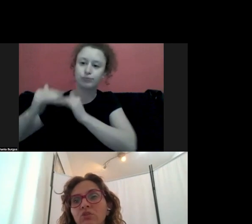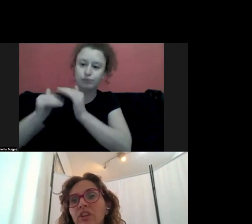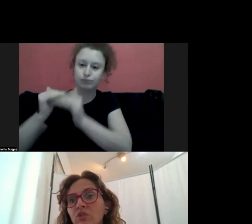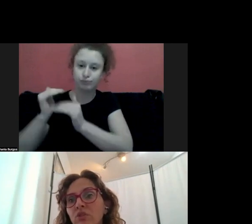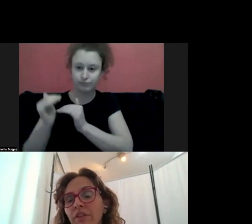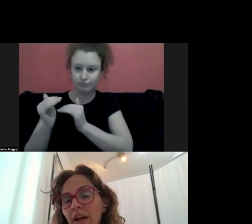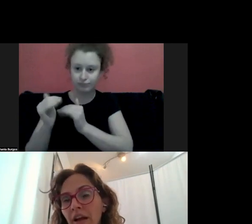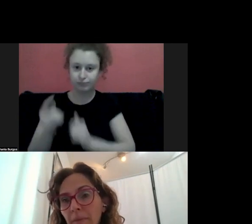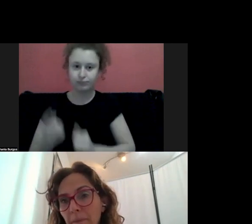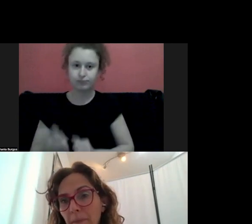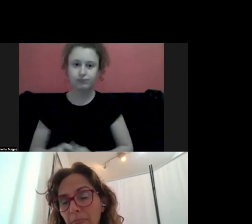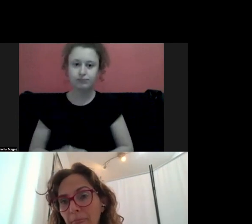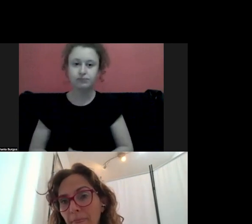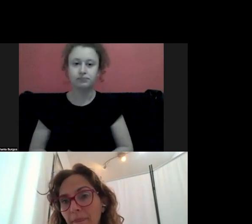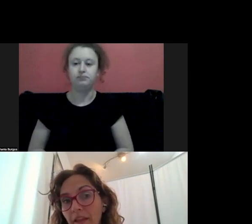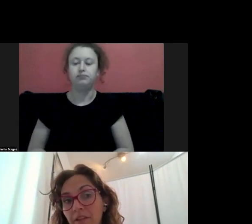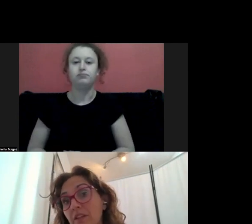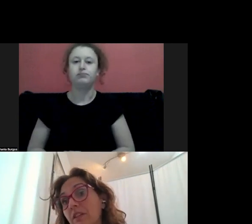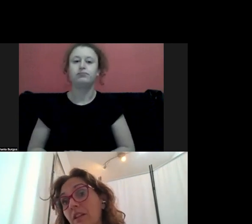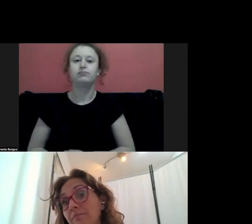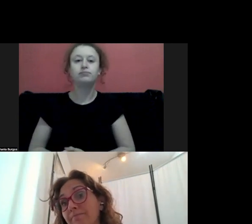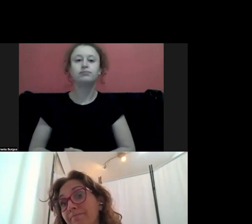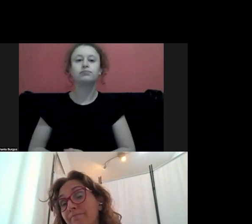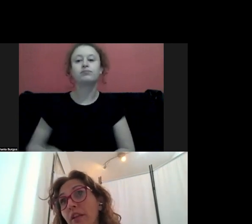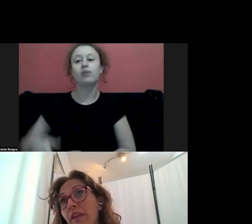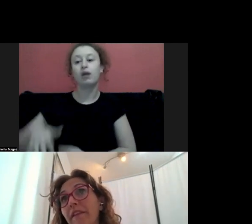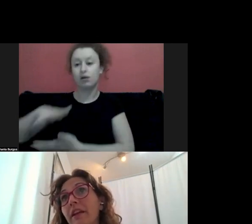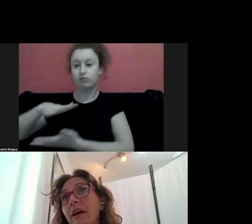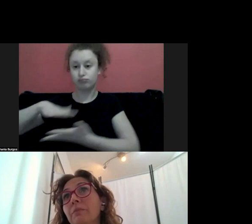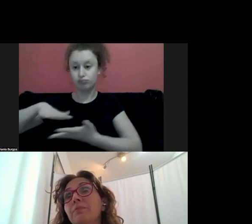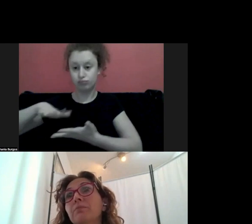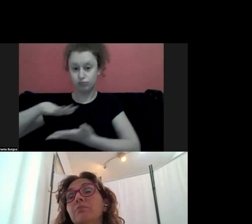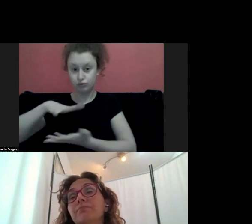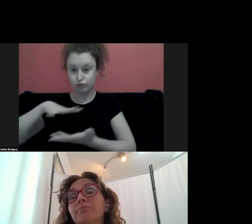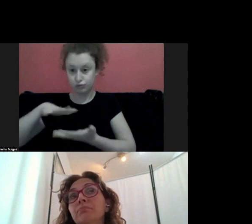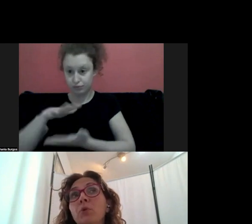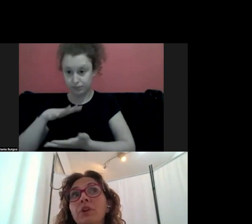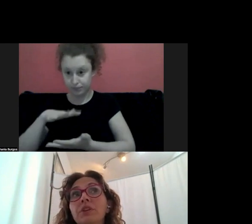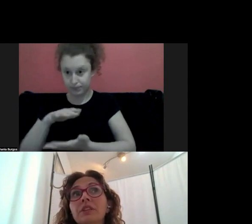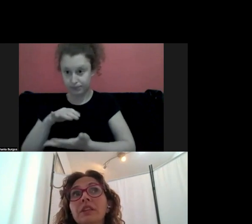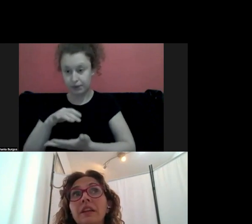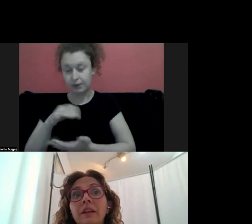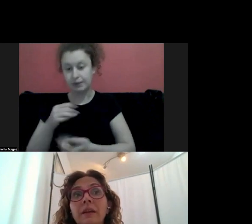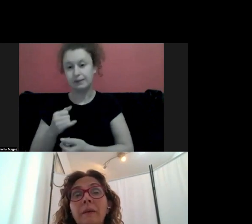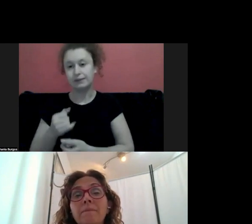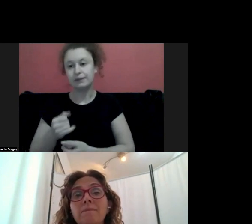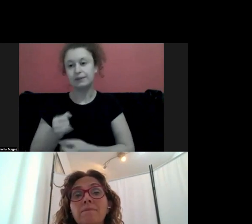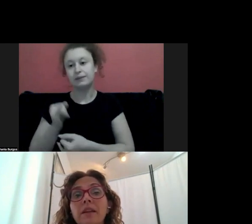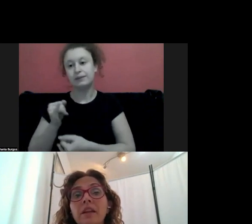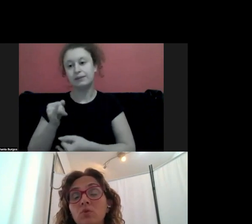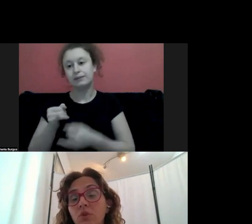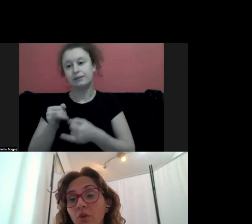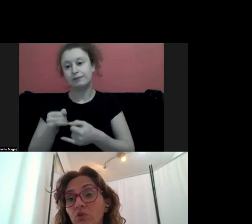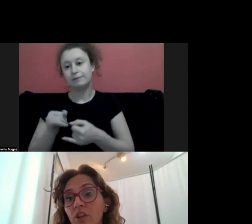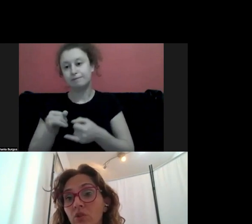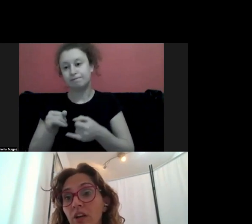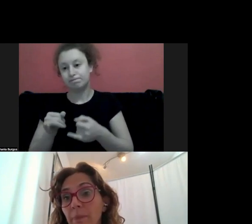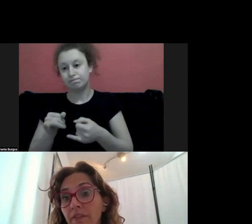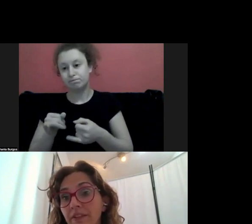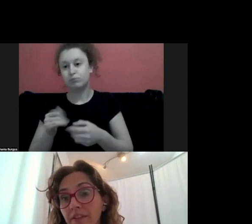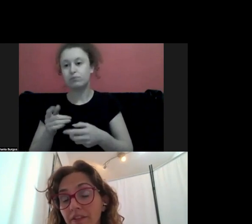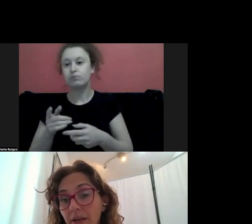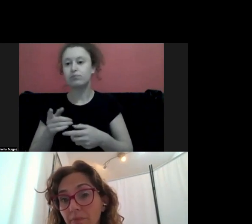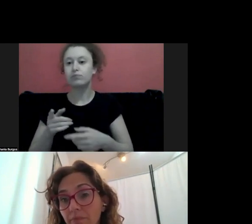El contexto social que existe hoy en día pues es un